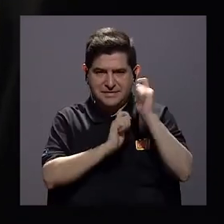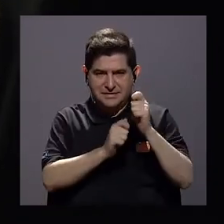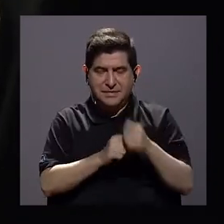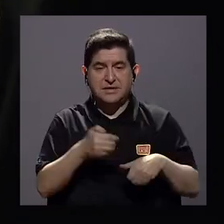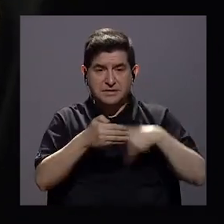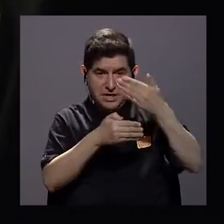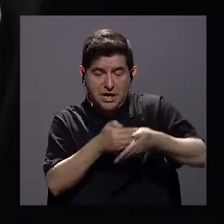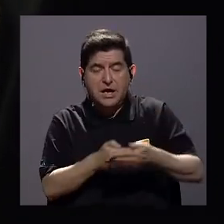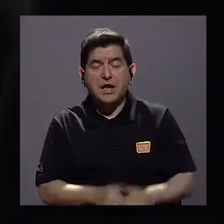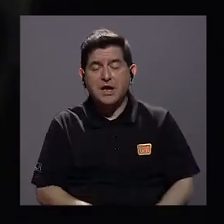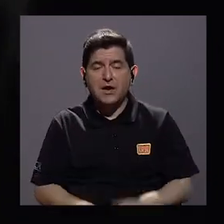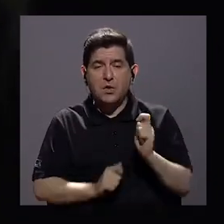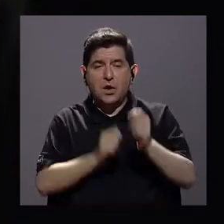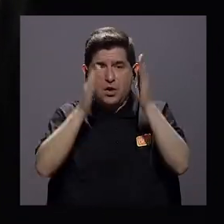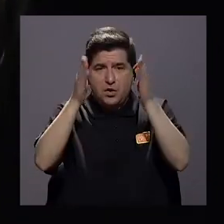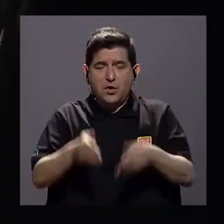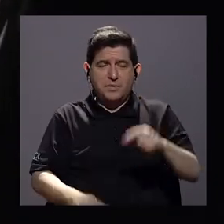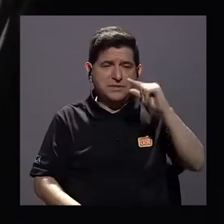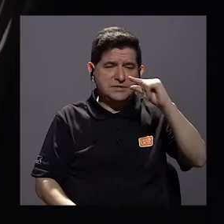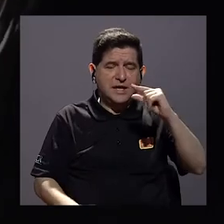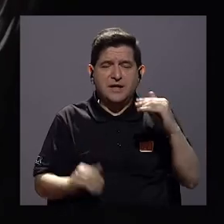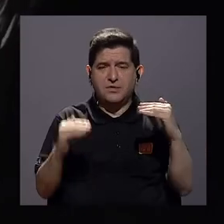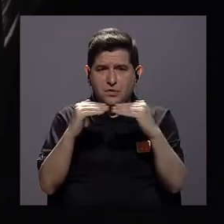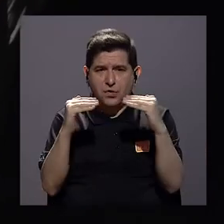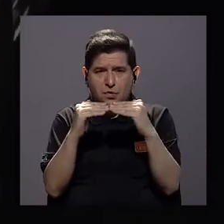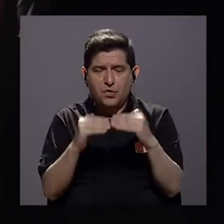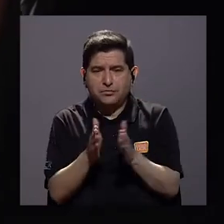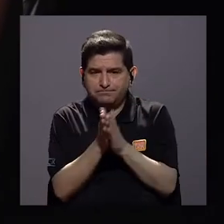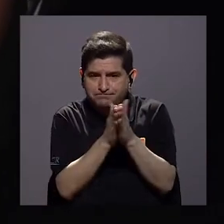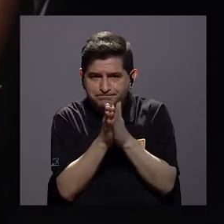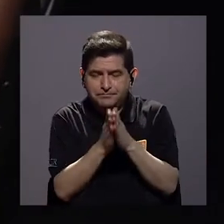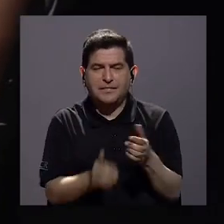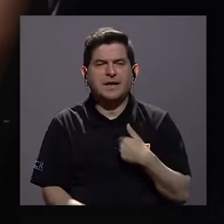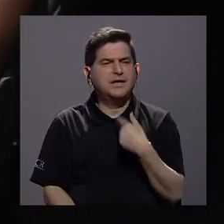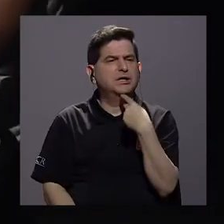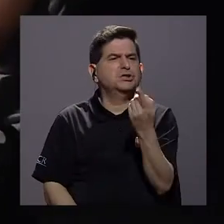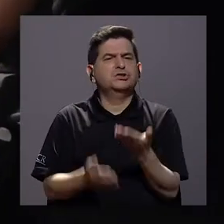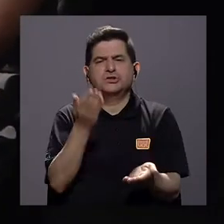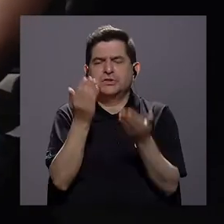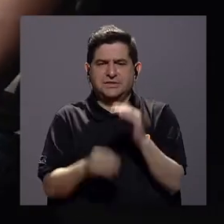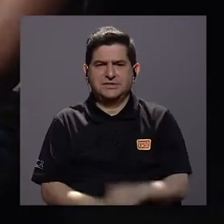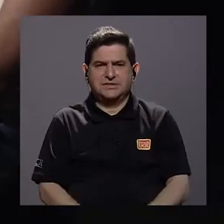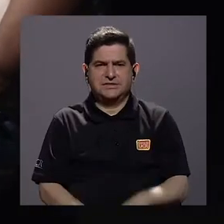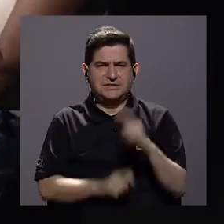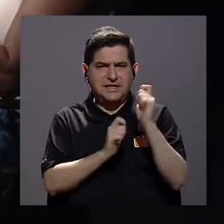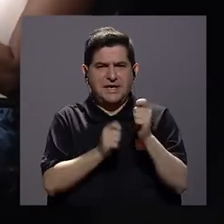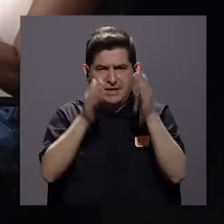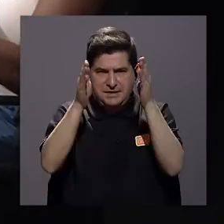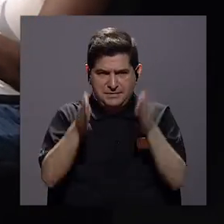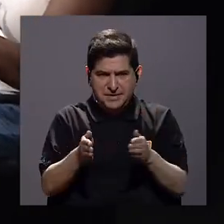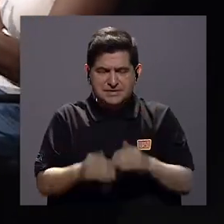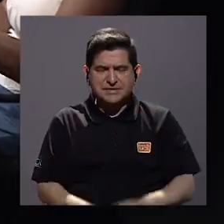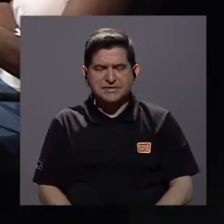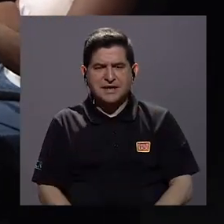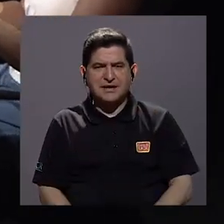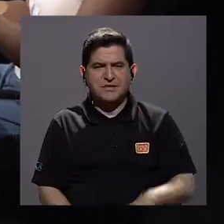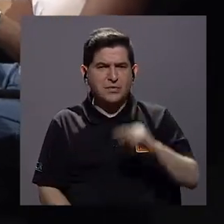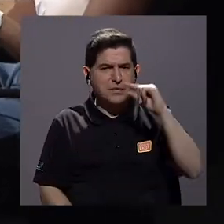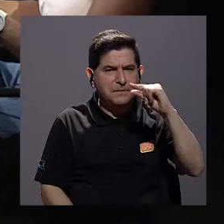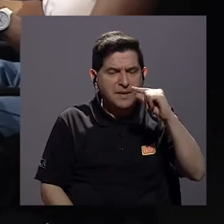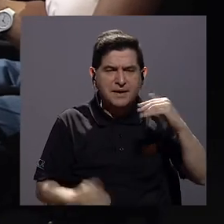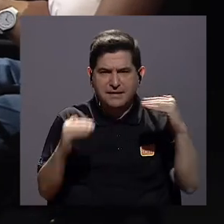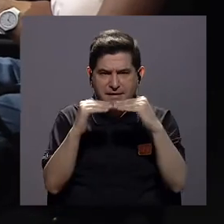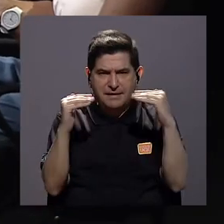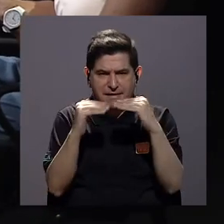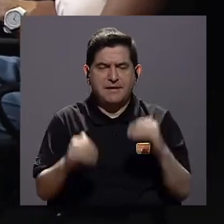sale a ser pescada por el pescador artesanal. Yo quería mencionar ahí que, digamos, el pescador artesanal de pequeña escala